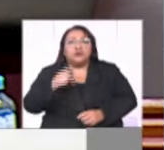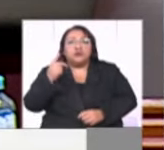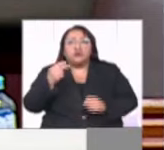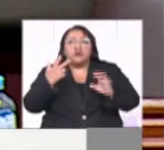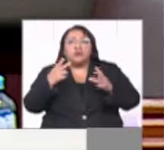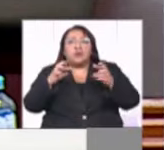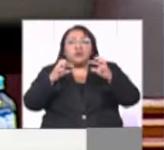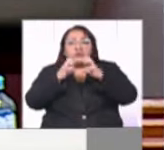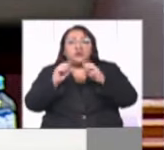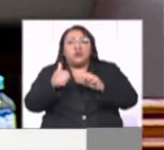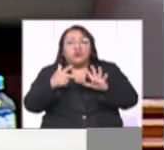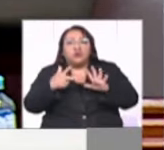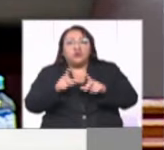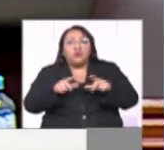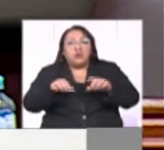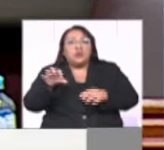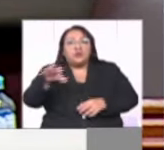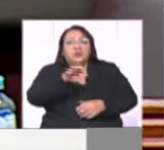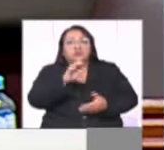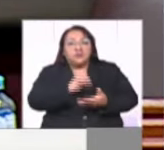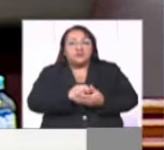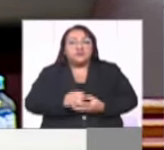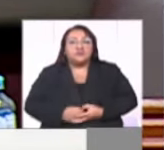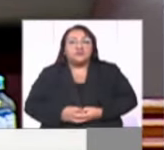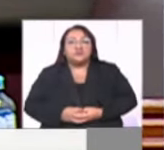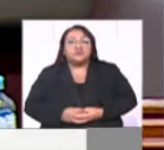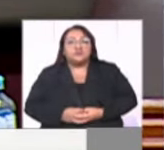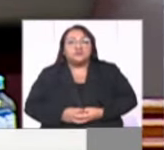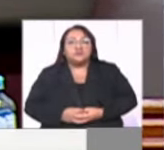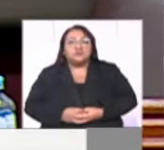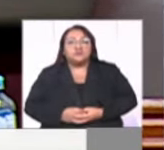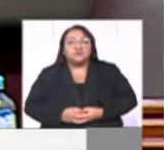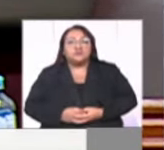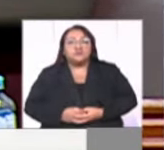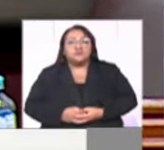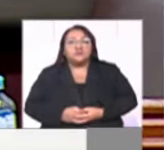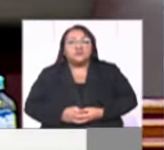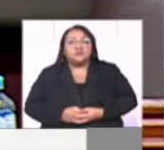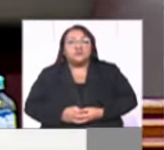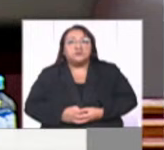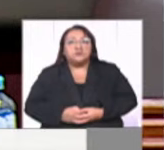más. Entonces, tenemos con exactitud también, presidente,